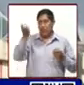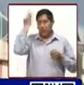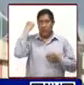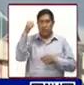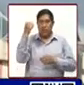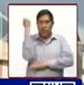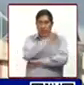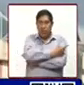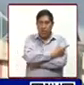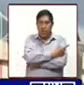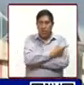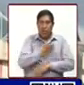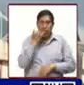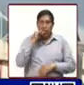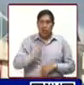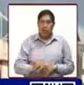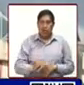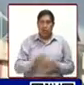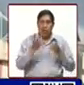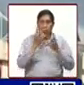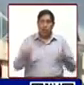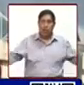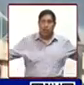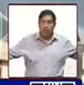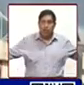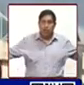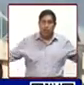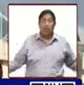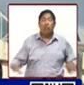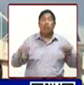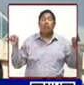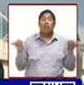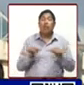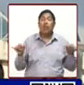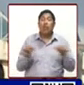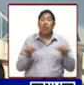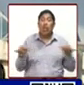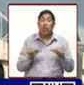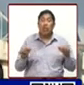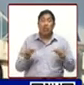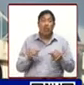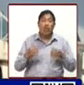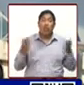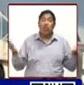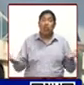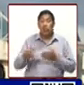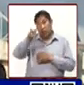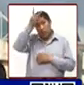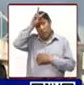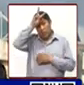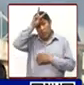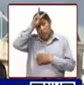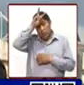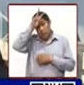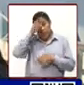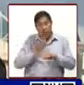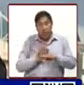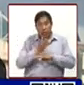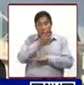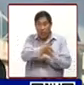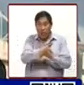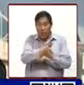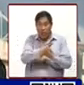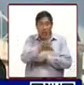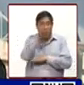10 días atrás este menor se encontraba desaparecido y también estaba en la República del Perú para pasar a lo que